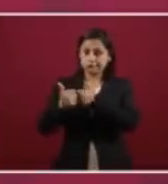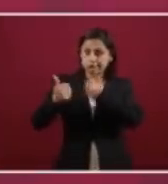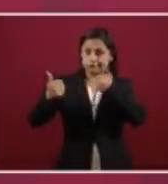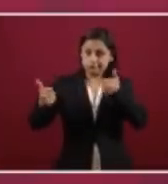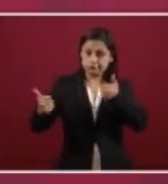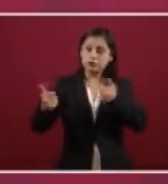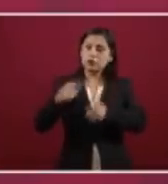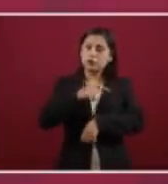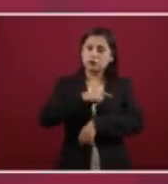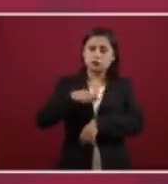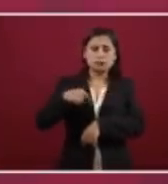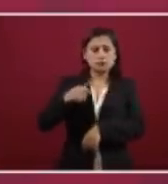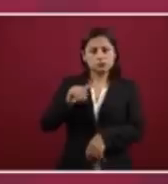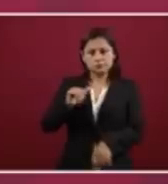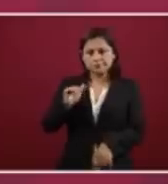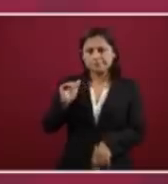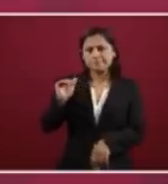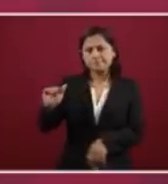de